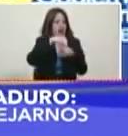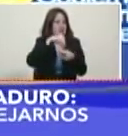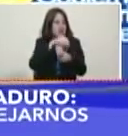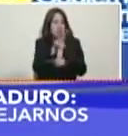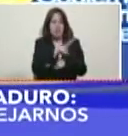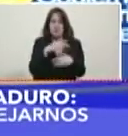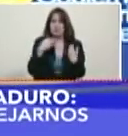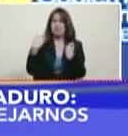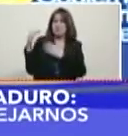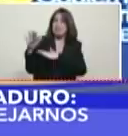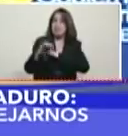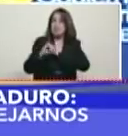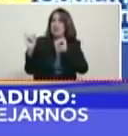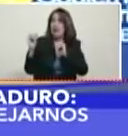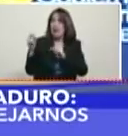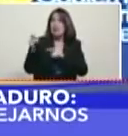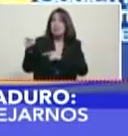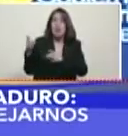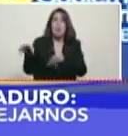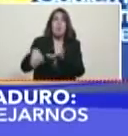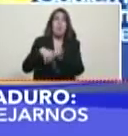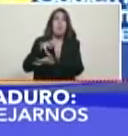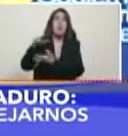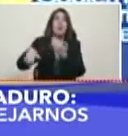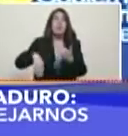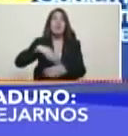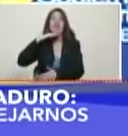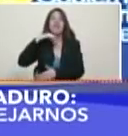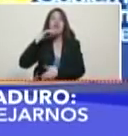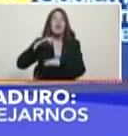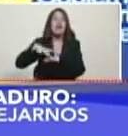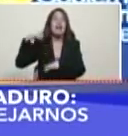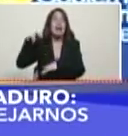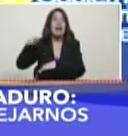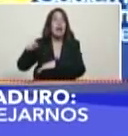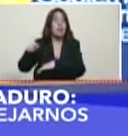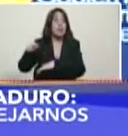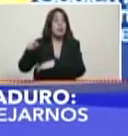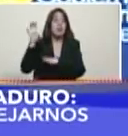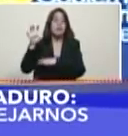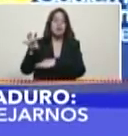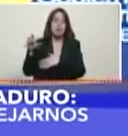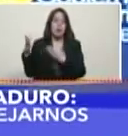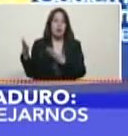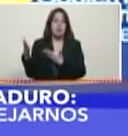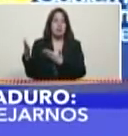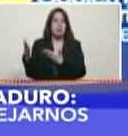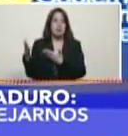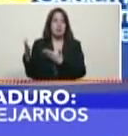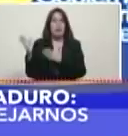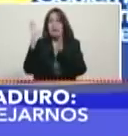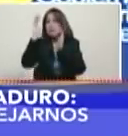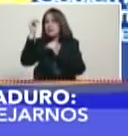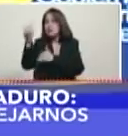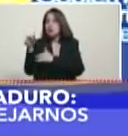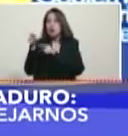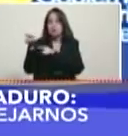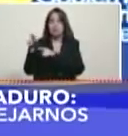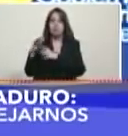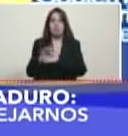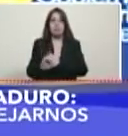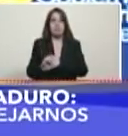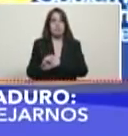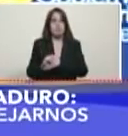Venezuela. Bastantes problemas y muy graves tiene dentro de su país. Por eso se va a tratar